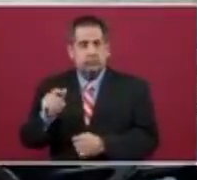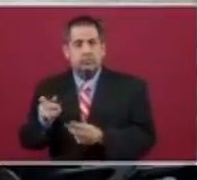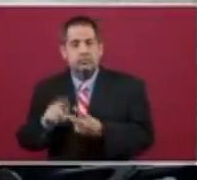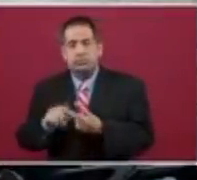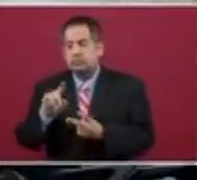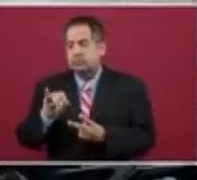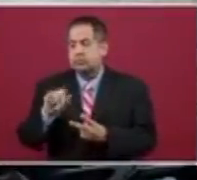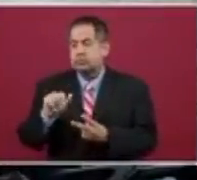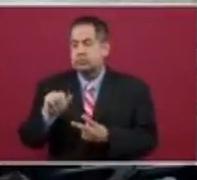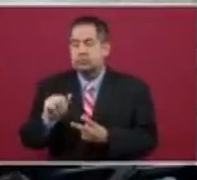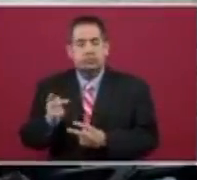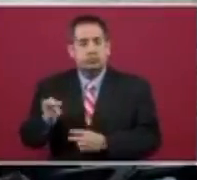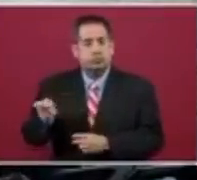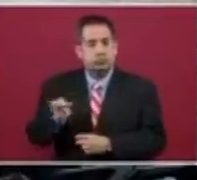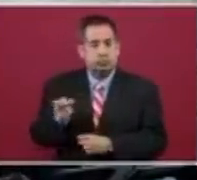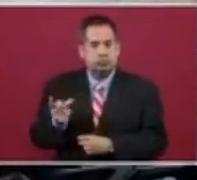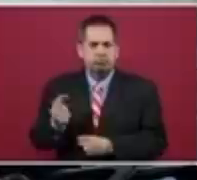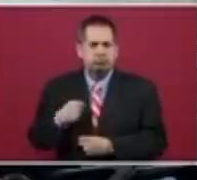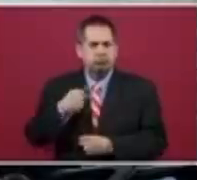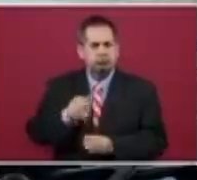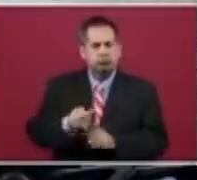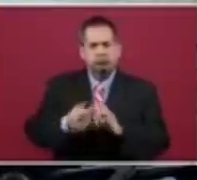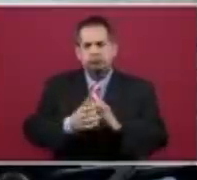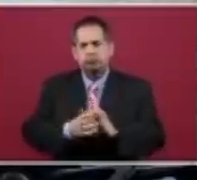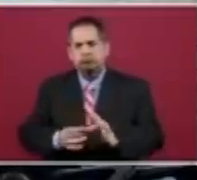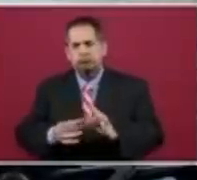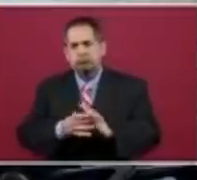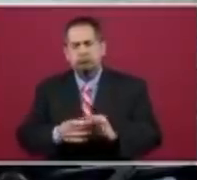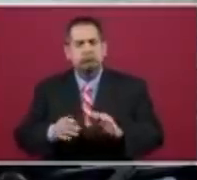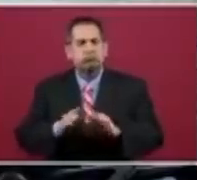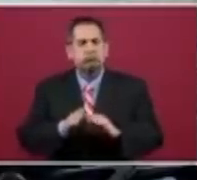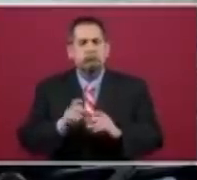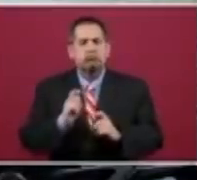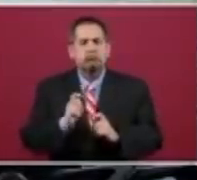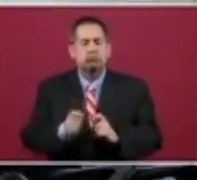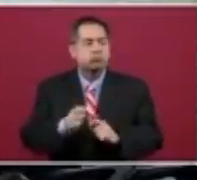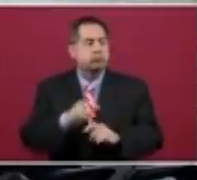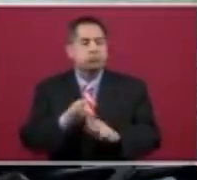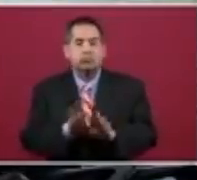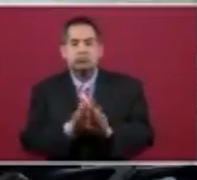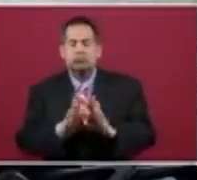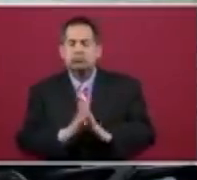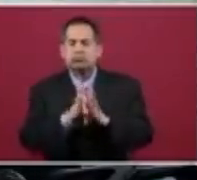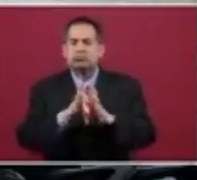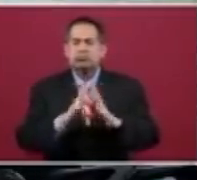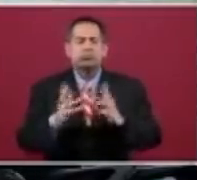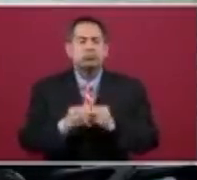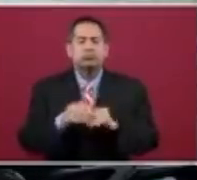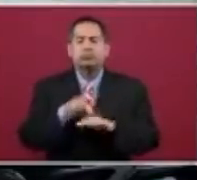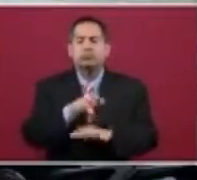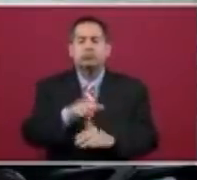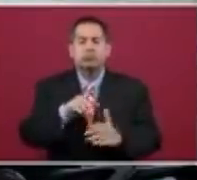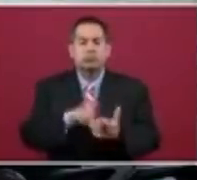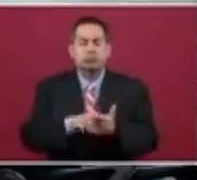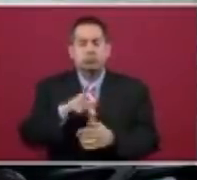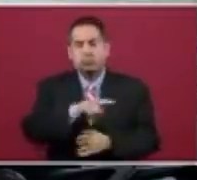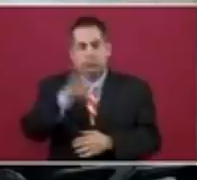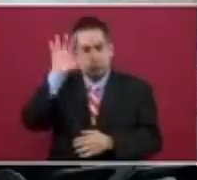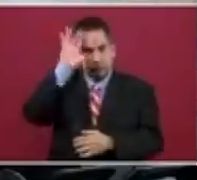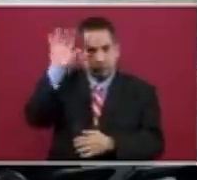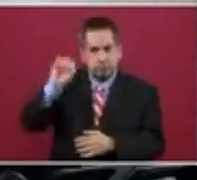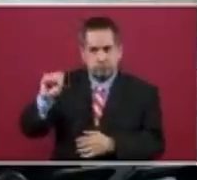Blanca Jiménez, las dos, que nos expliquen sobre este ejercicio de participación en Morelos.